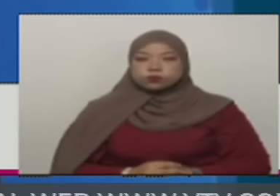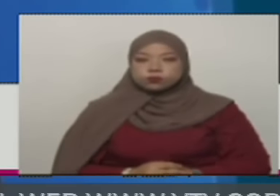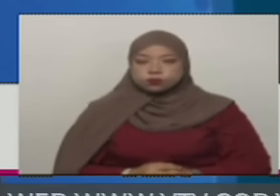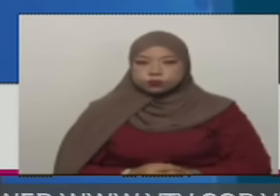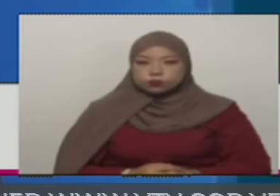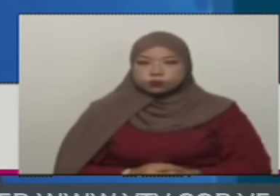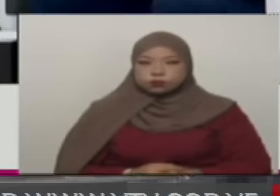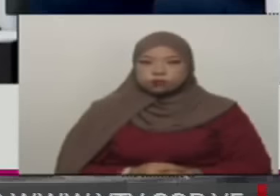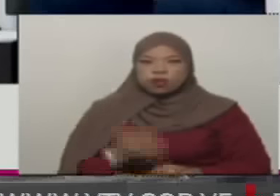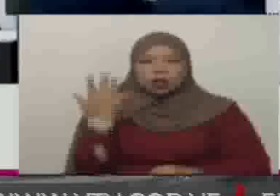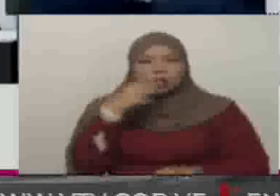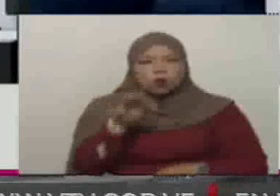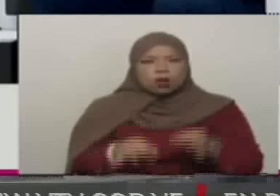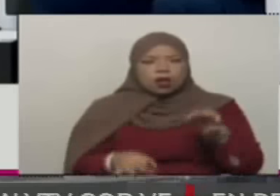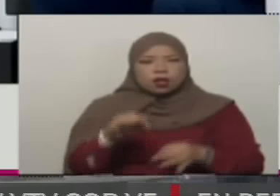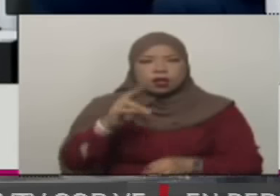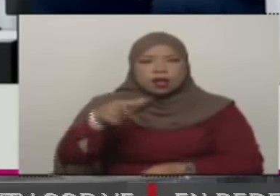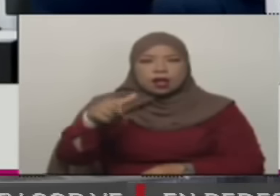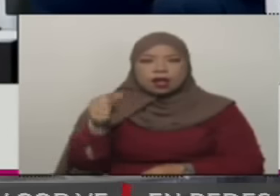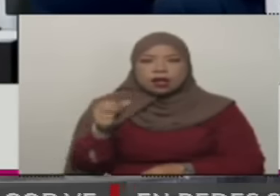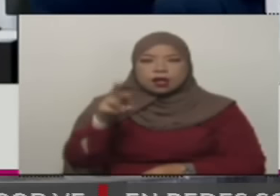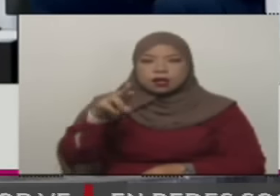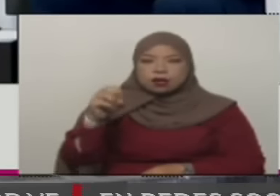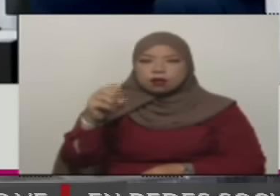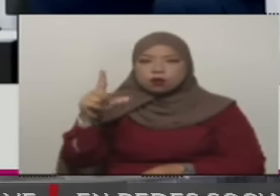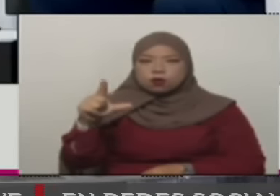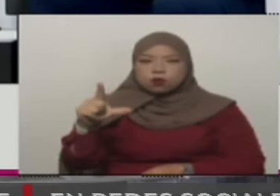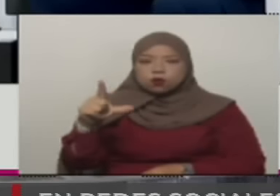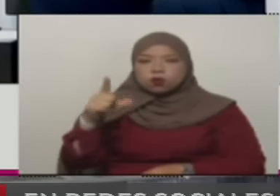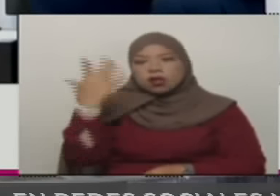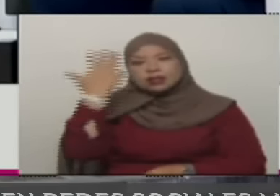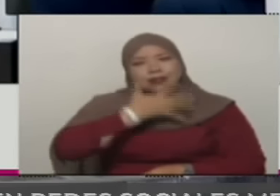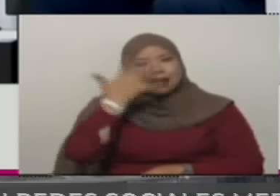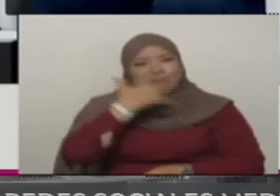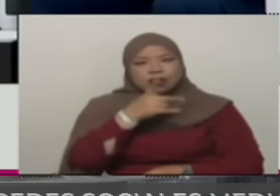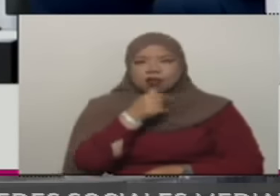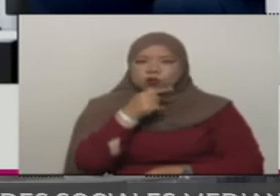Ares. Jaro. José Vicente Jaro.